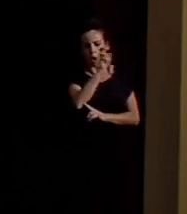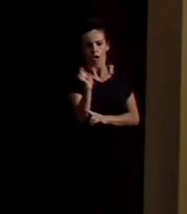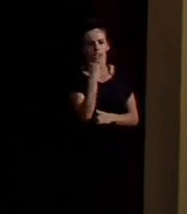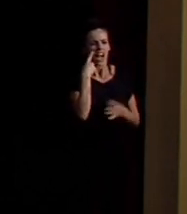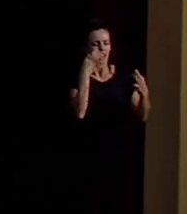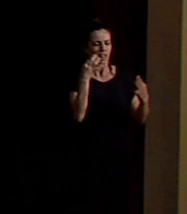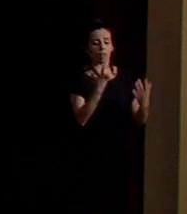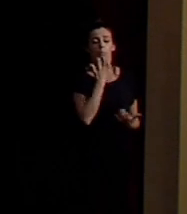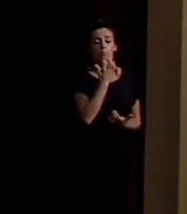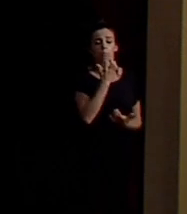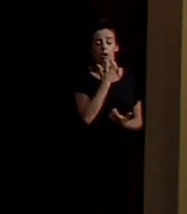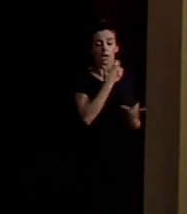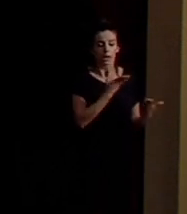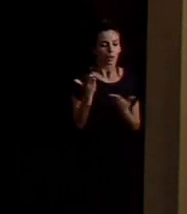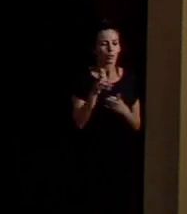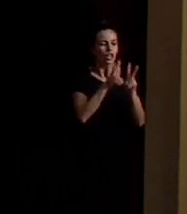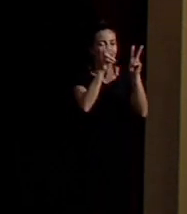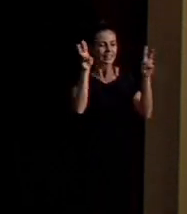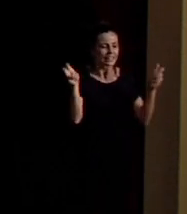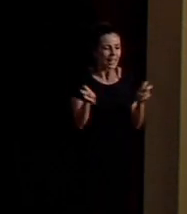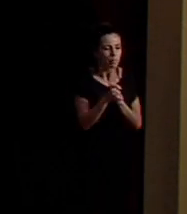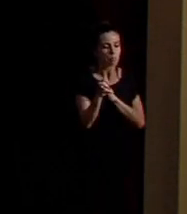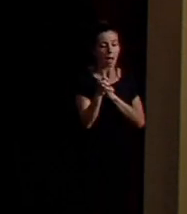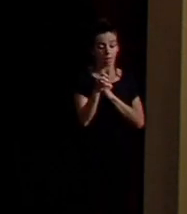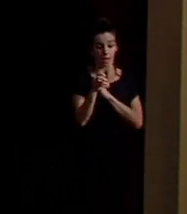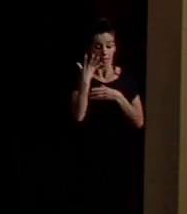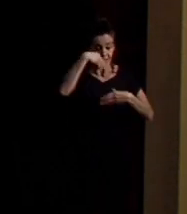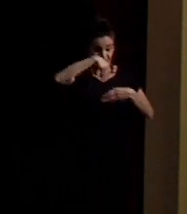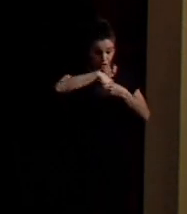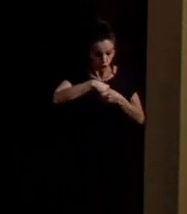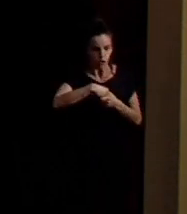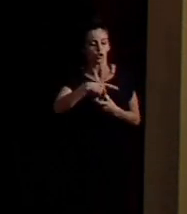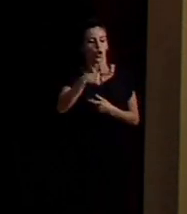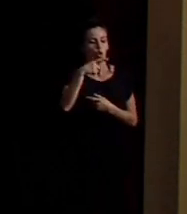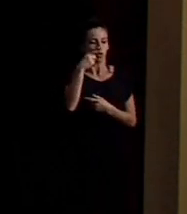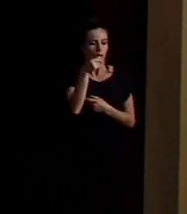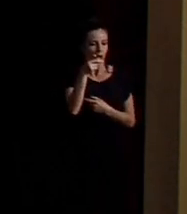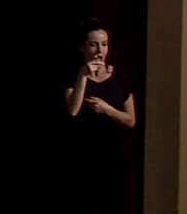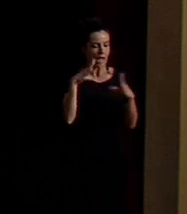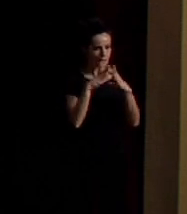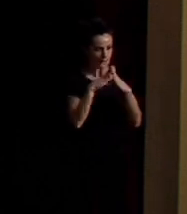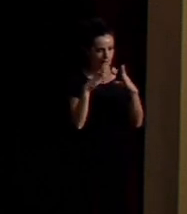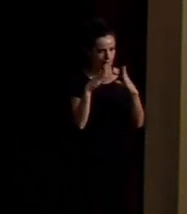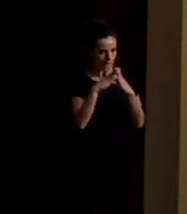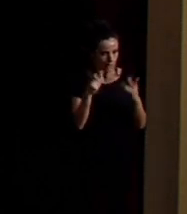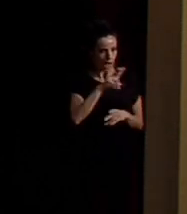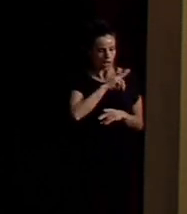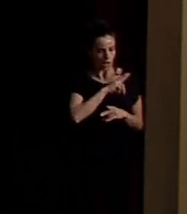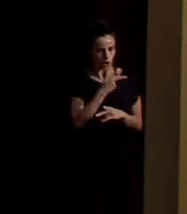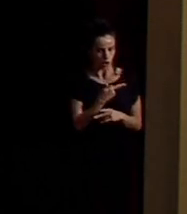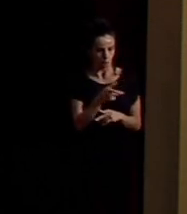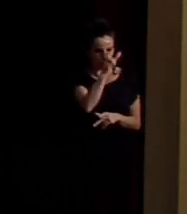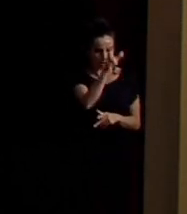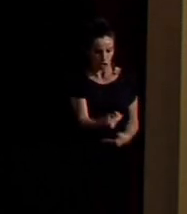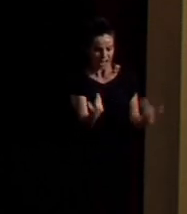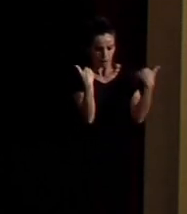y pongo ahí, ¿no?, el tema de la pederastia, ¿no?, en el contexto de la Iglesia Católica, donde de nuevo los sujetos protagonistas y responsables son